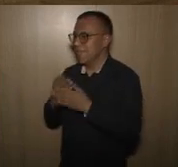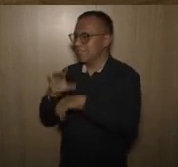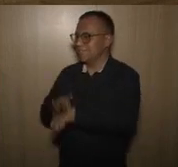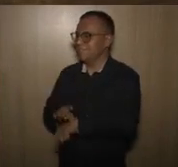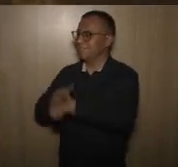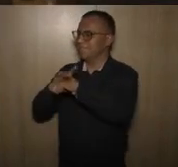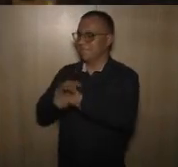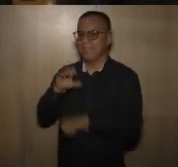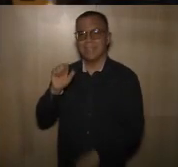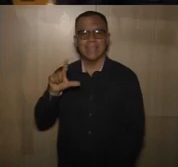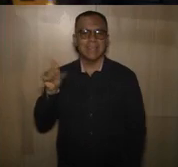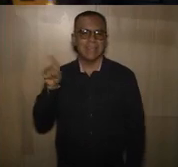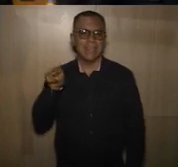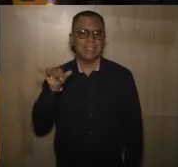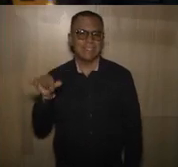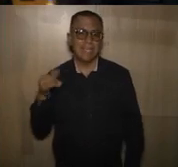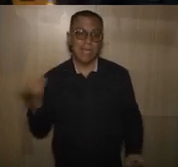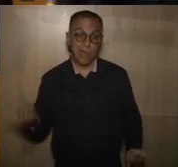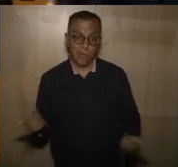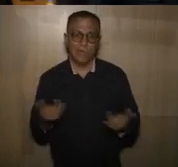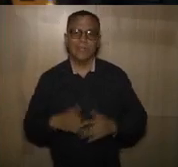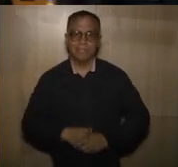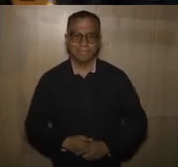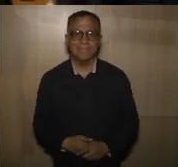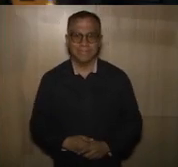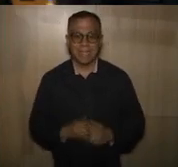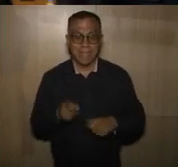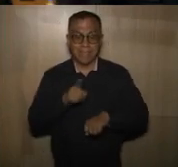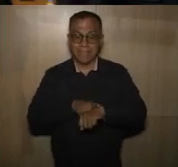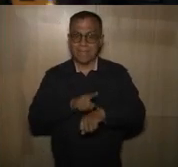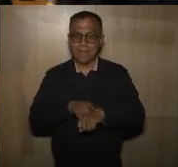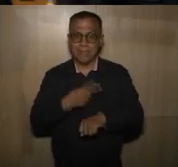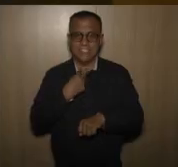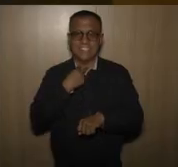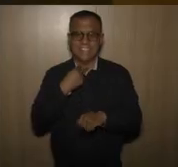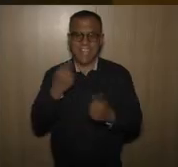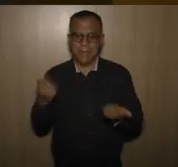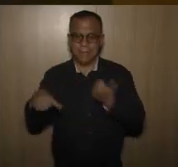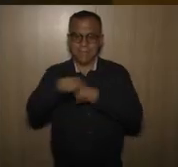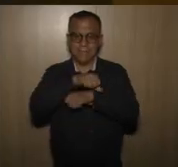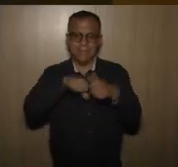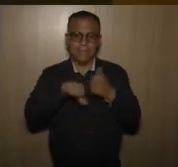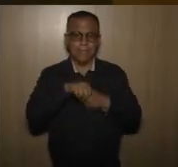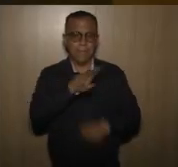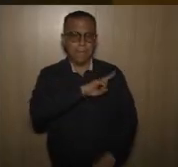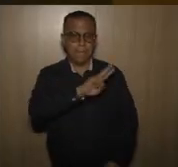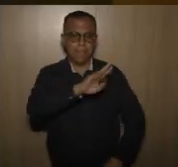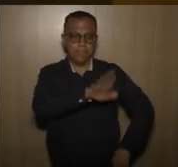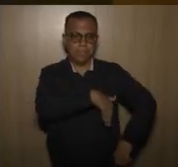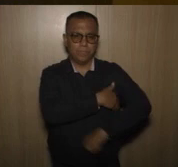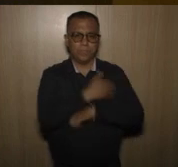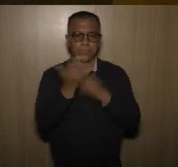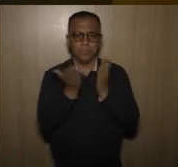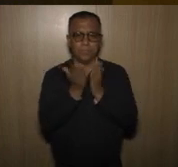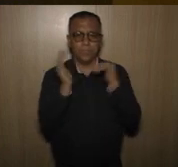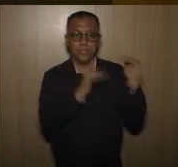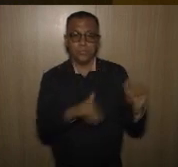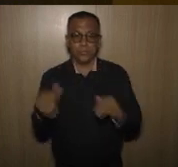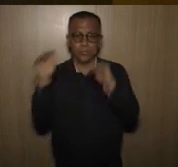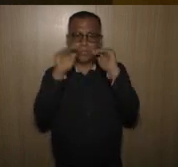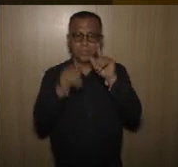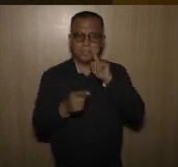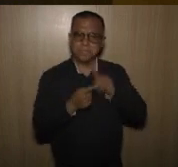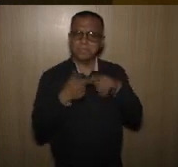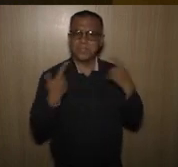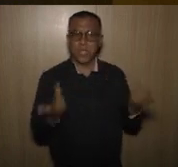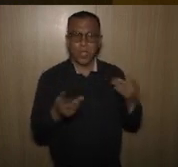Elsie por sus aportes. Ahora sí, ya que se nos acaba el tiempo, vamos a darle paso al viceministro de Educación Superior para que nos cuente